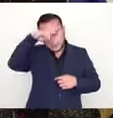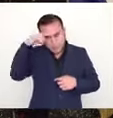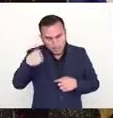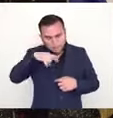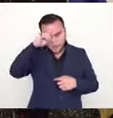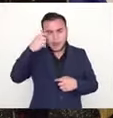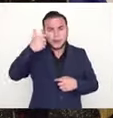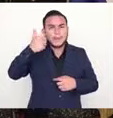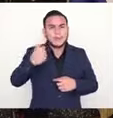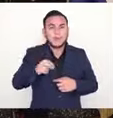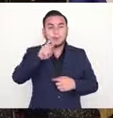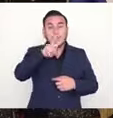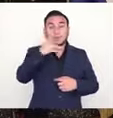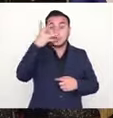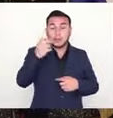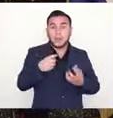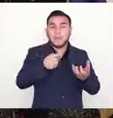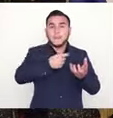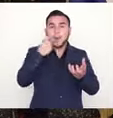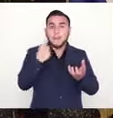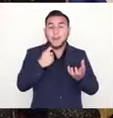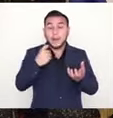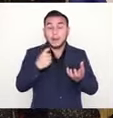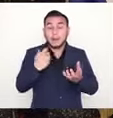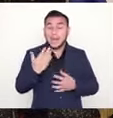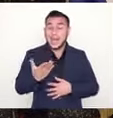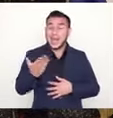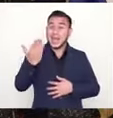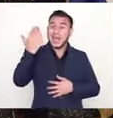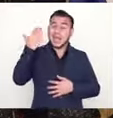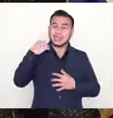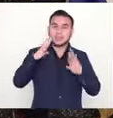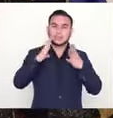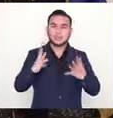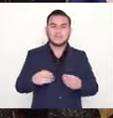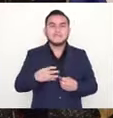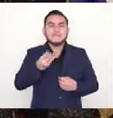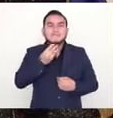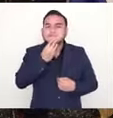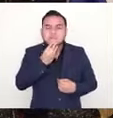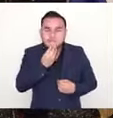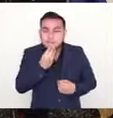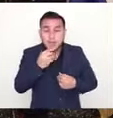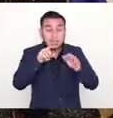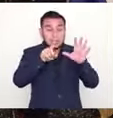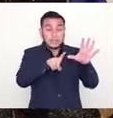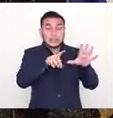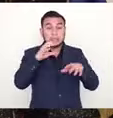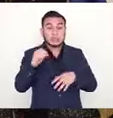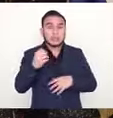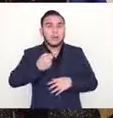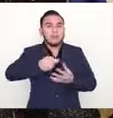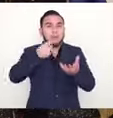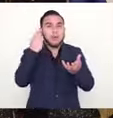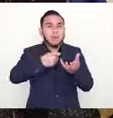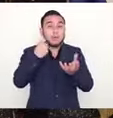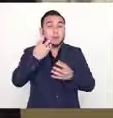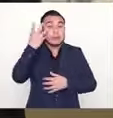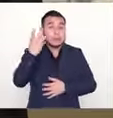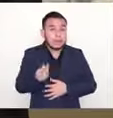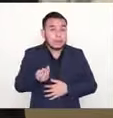dos homicidios por día cuando en tiempos de gobierno sánchez cerén hubo meses hasta de 60 homicidios